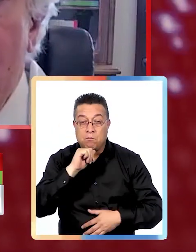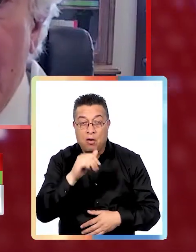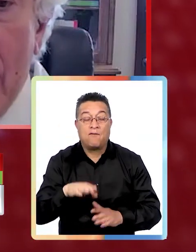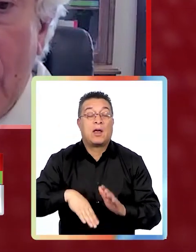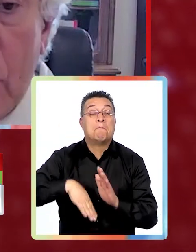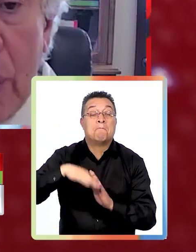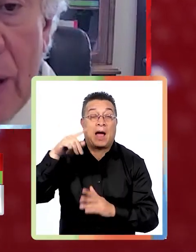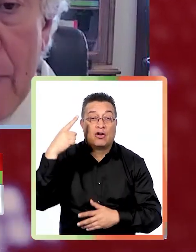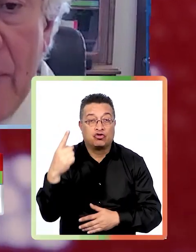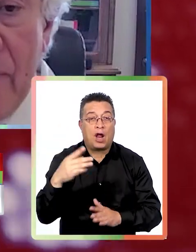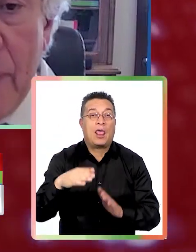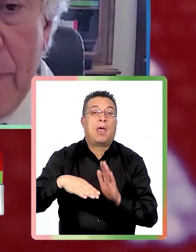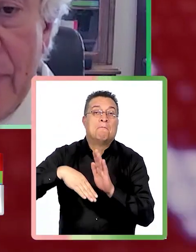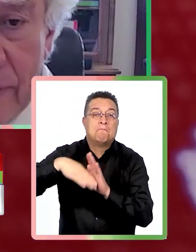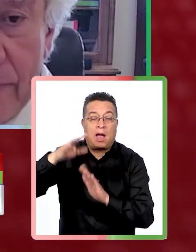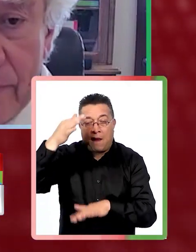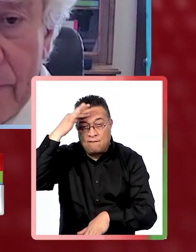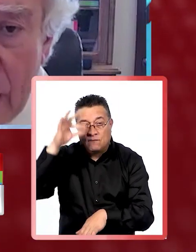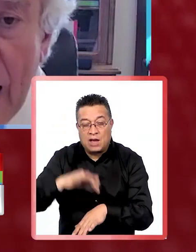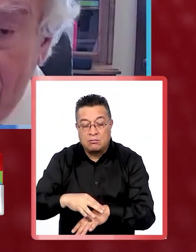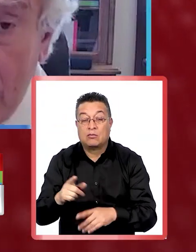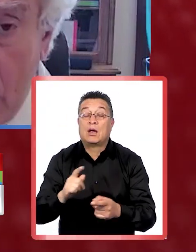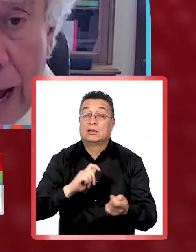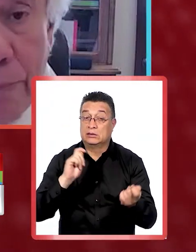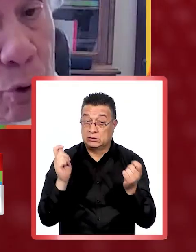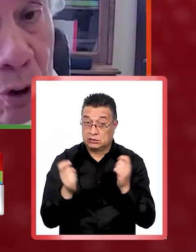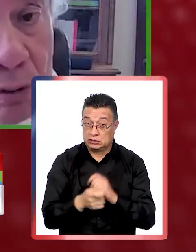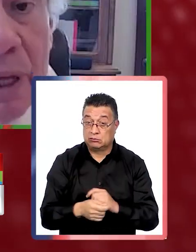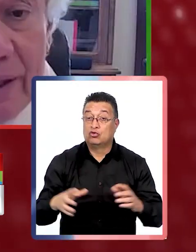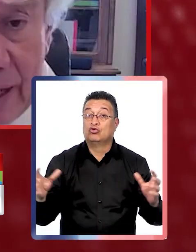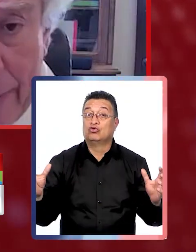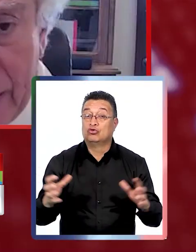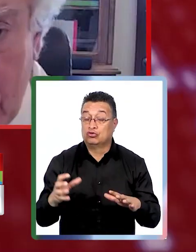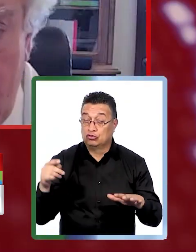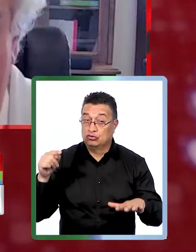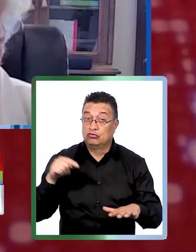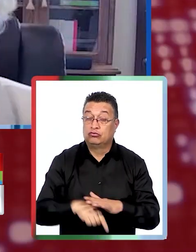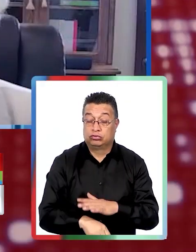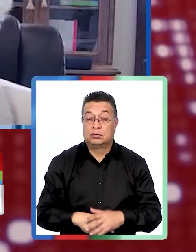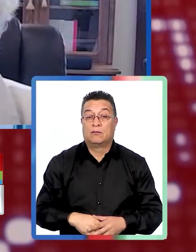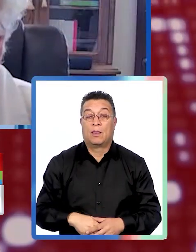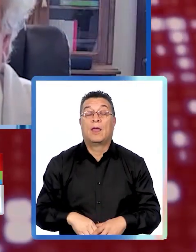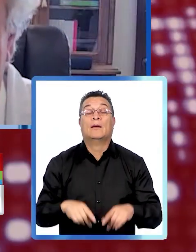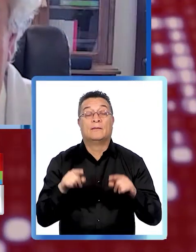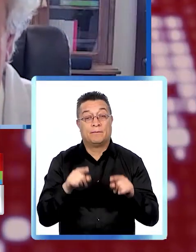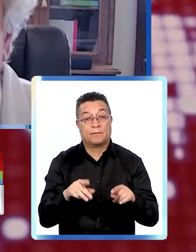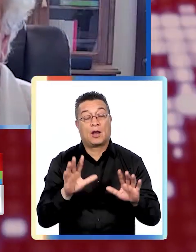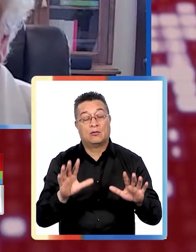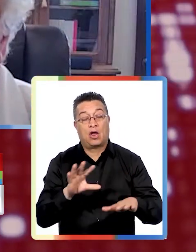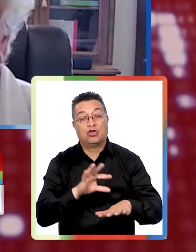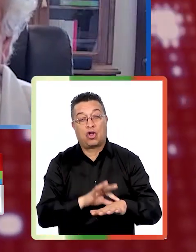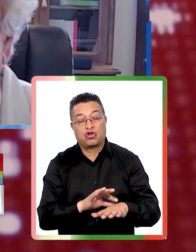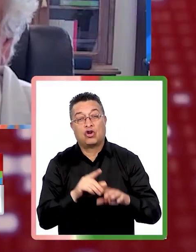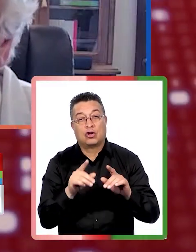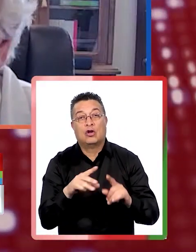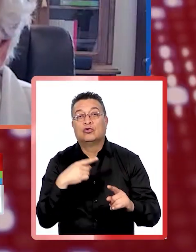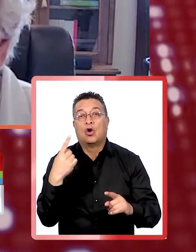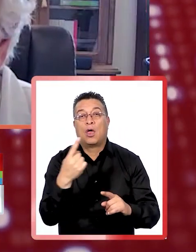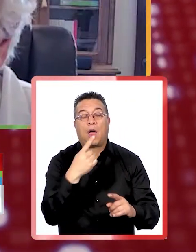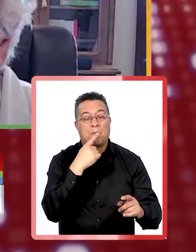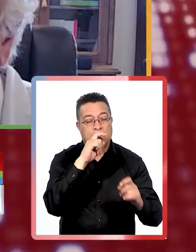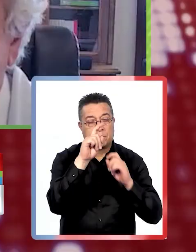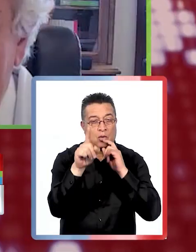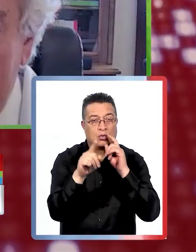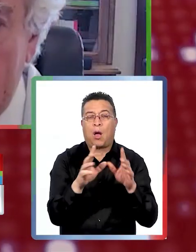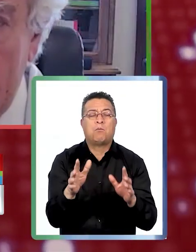pobres, más solas y más enfermas. Así que los cambios son dramáticos, diría yo. Ahora, doctor, lo que todos